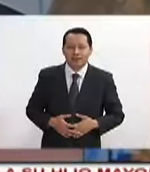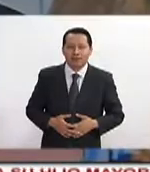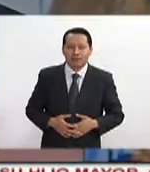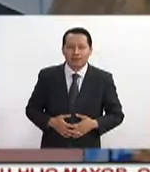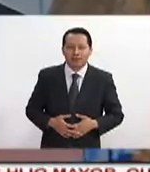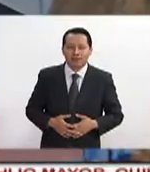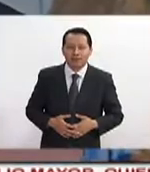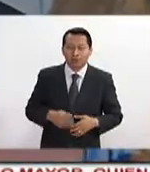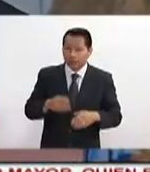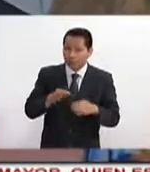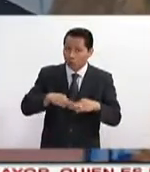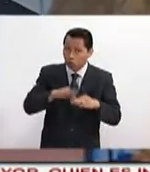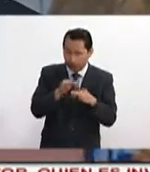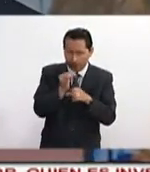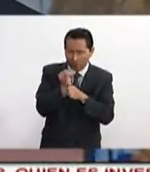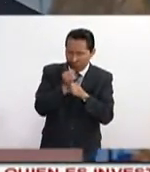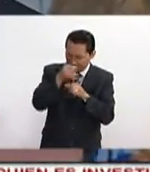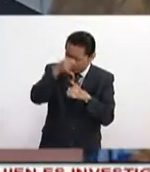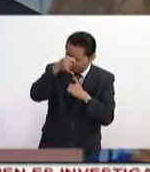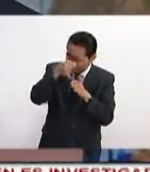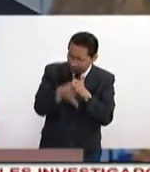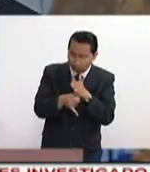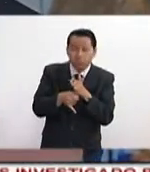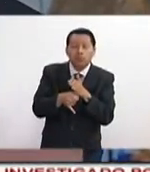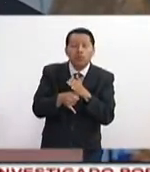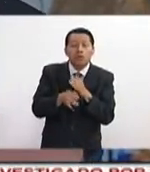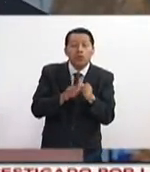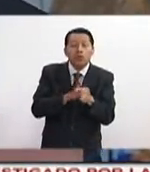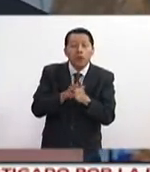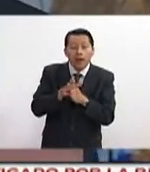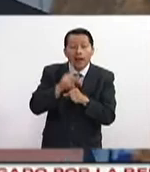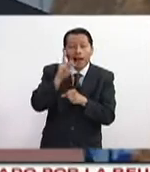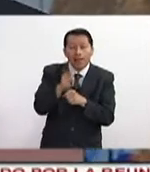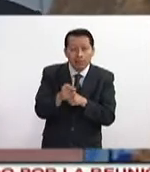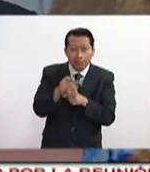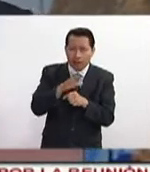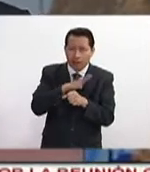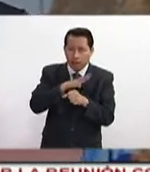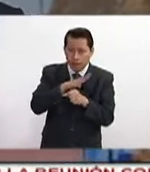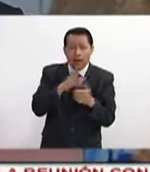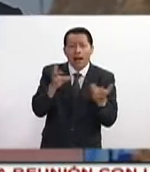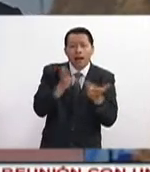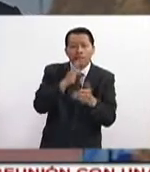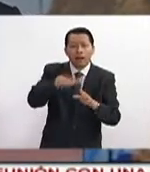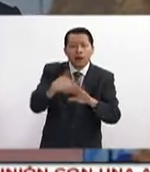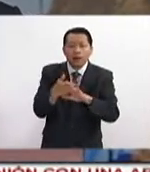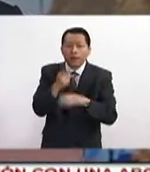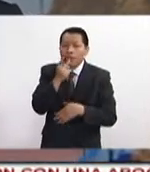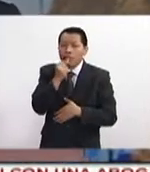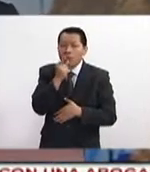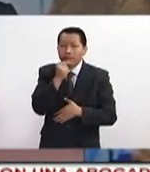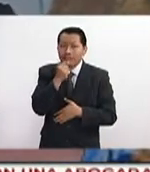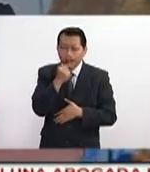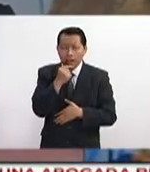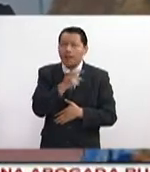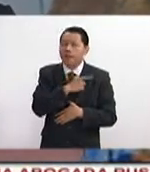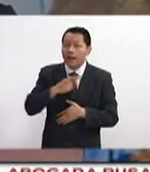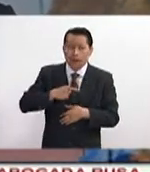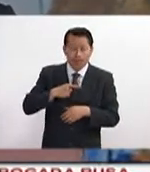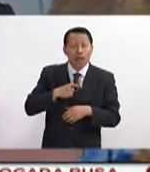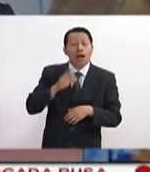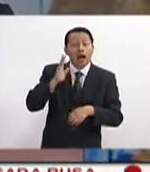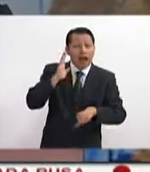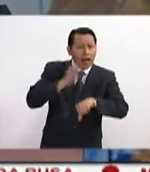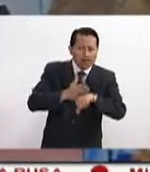Se revisen a profundidad las agravantes en delitos cometidos contra policías y se hagan más severas